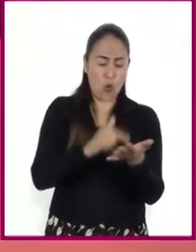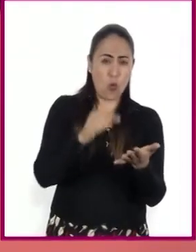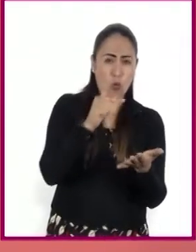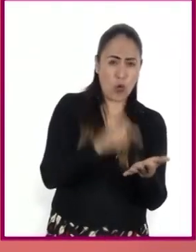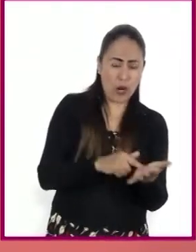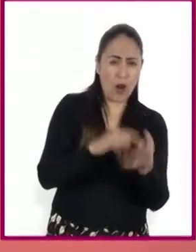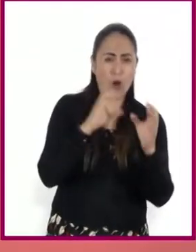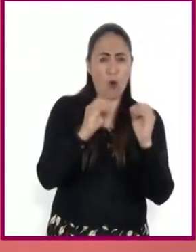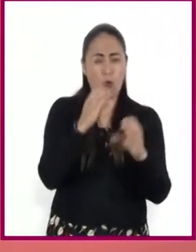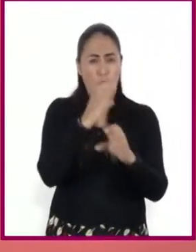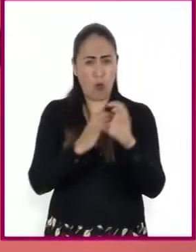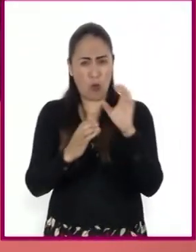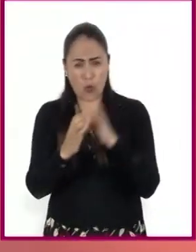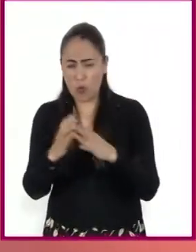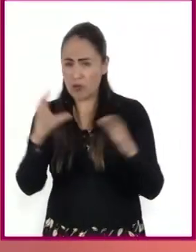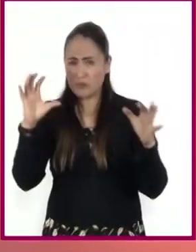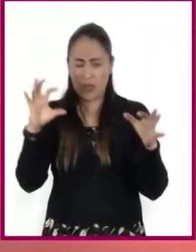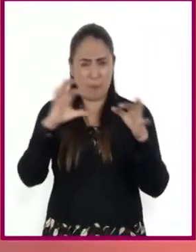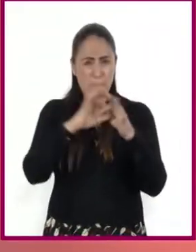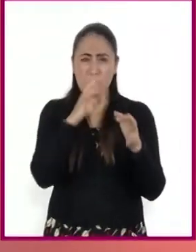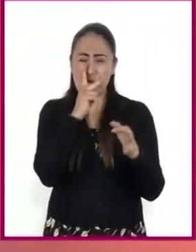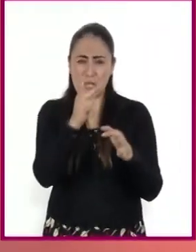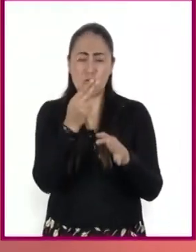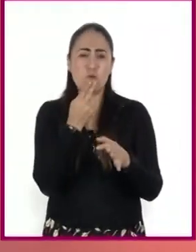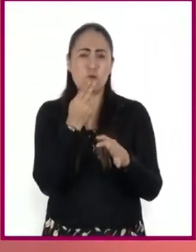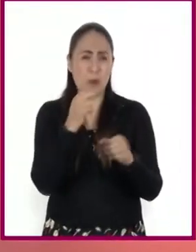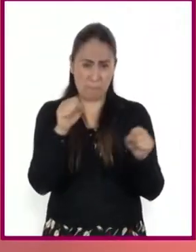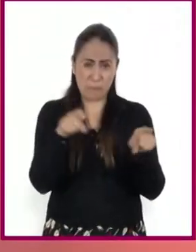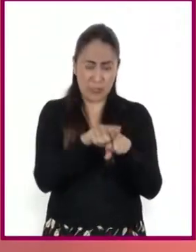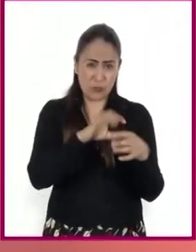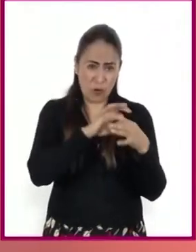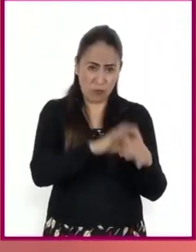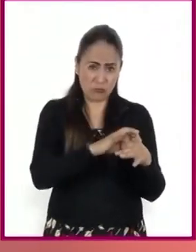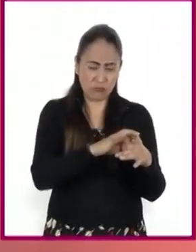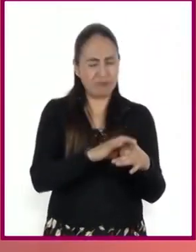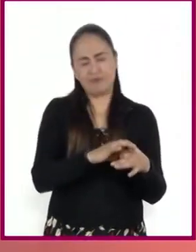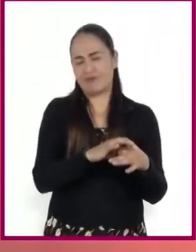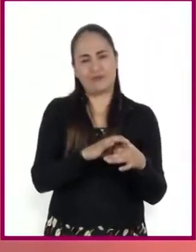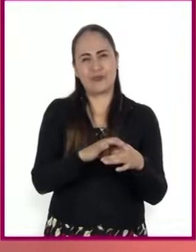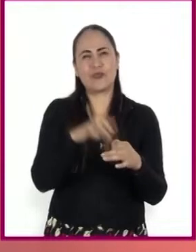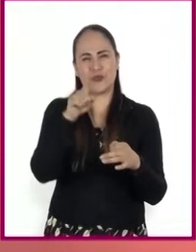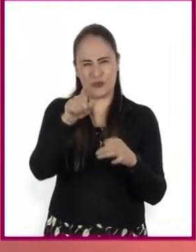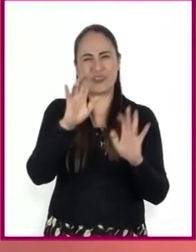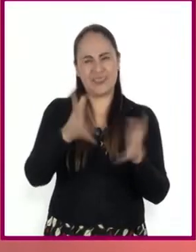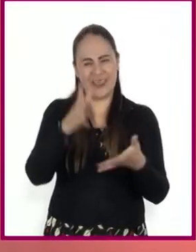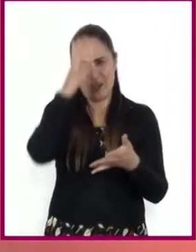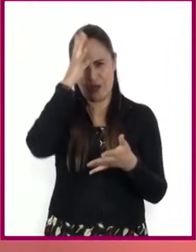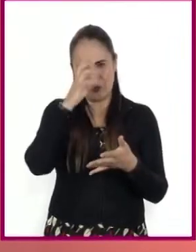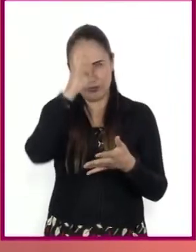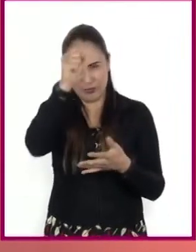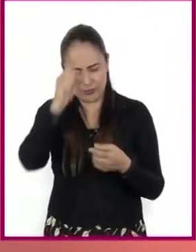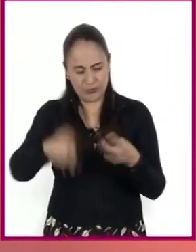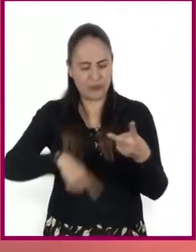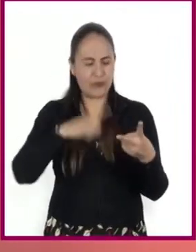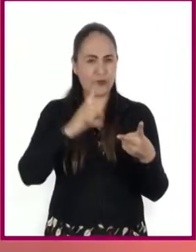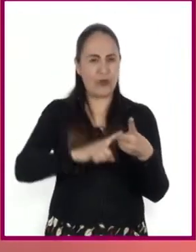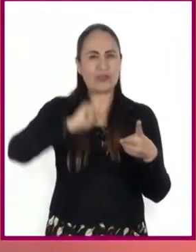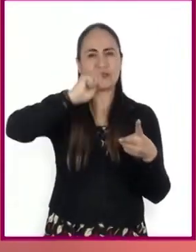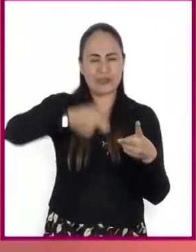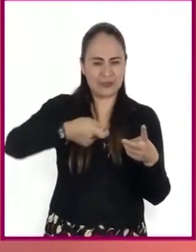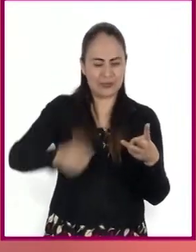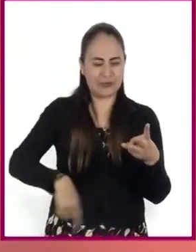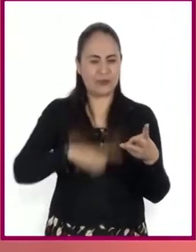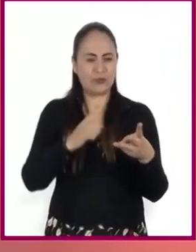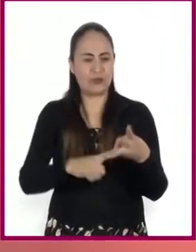se refiere el concepto. Muy bien. Has logrado distinguir entre concepto, definición y